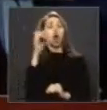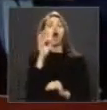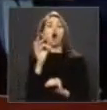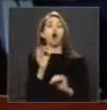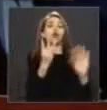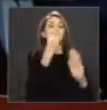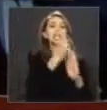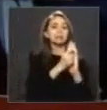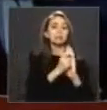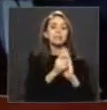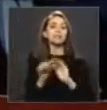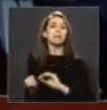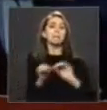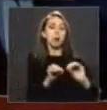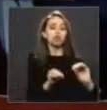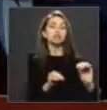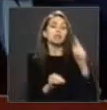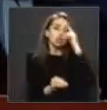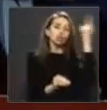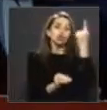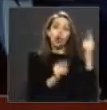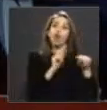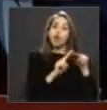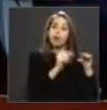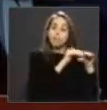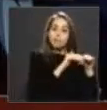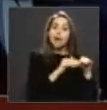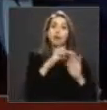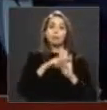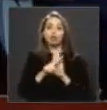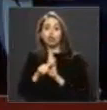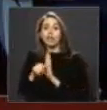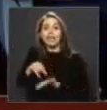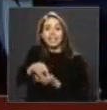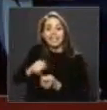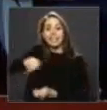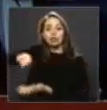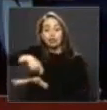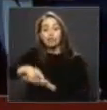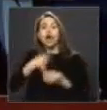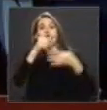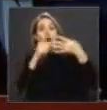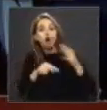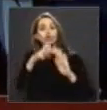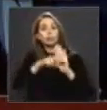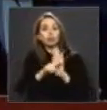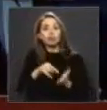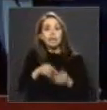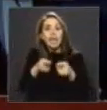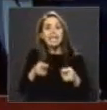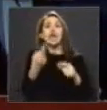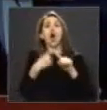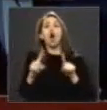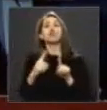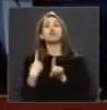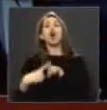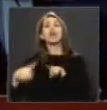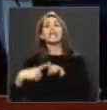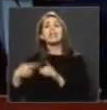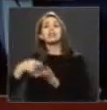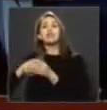El proyecto comenzó a tramitarse, se agregaron otros proyectos referidos a otros créditos. Finalmente, el